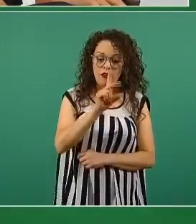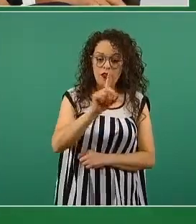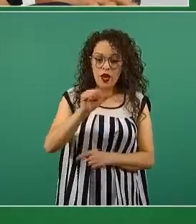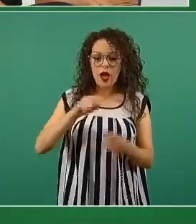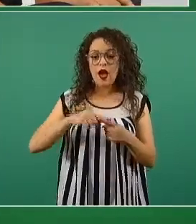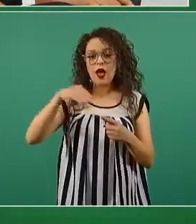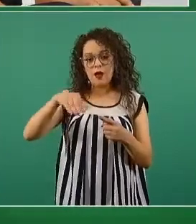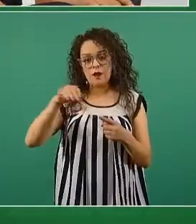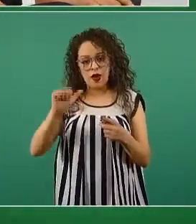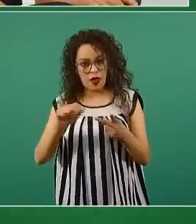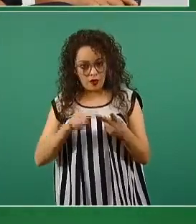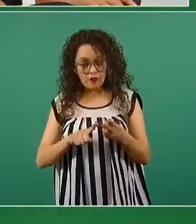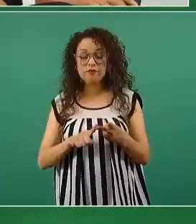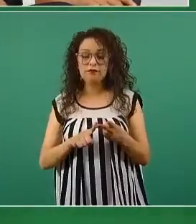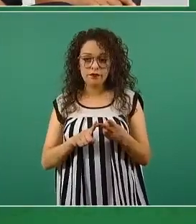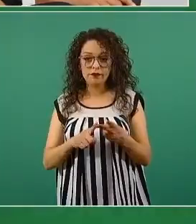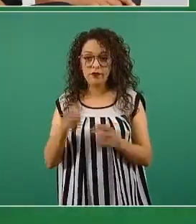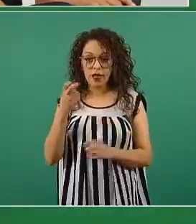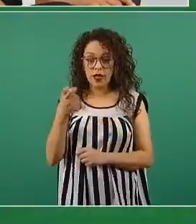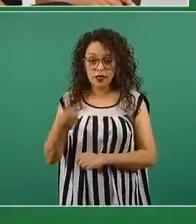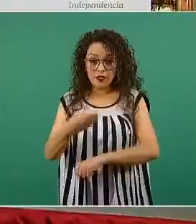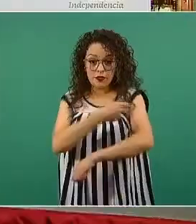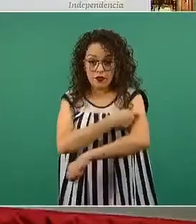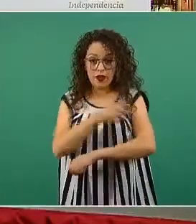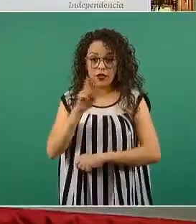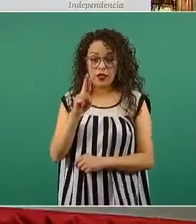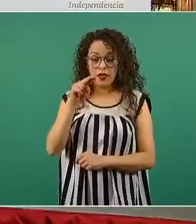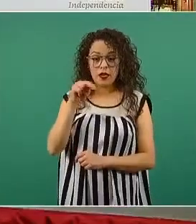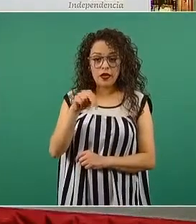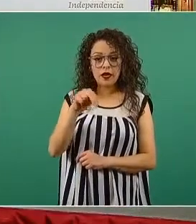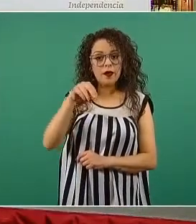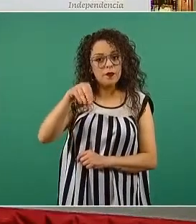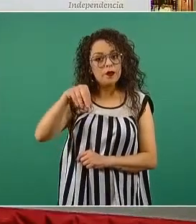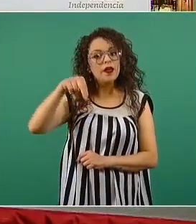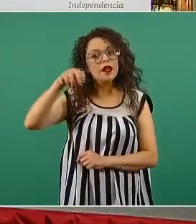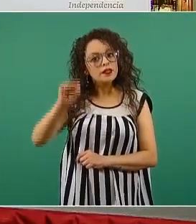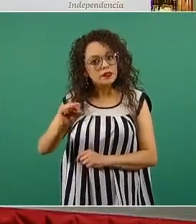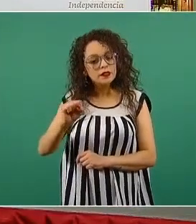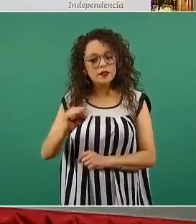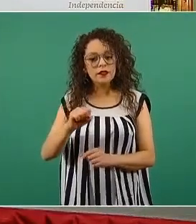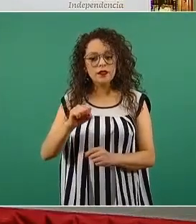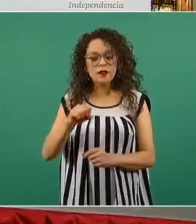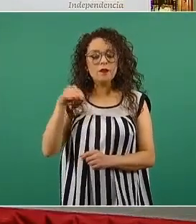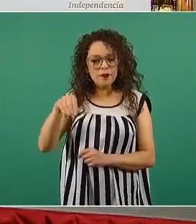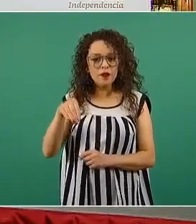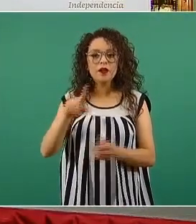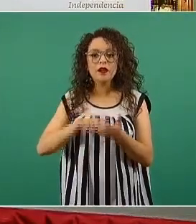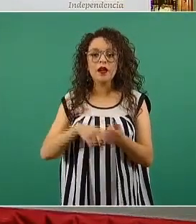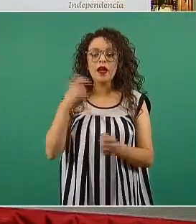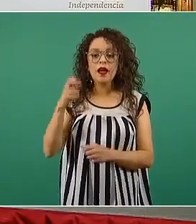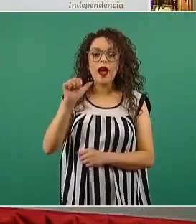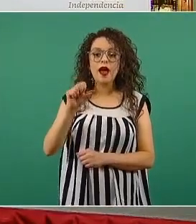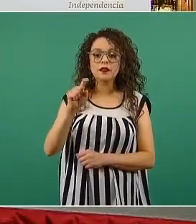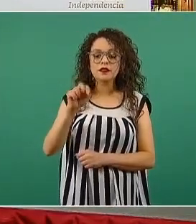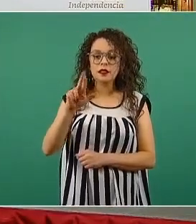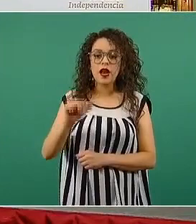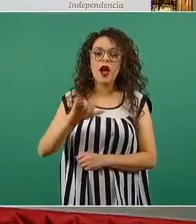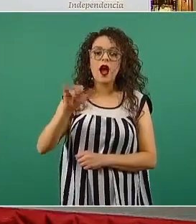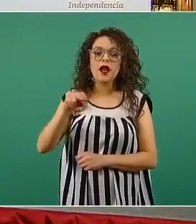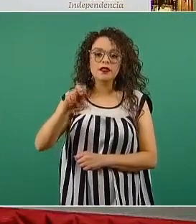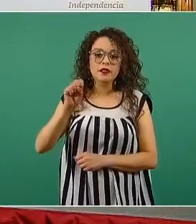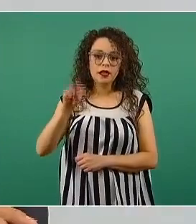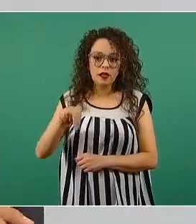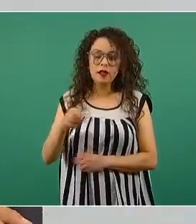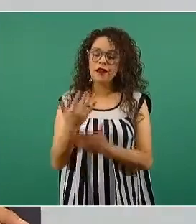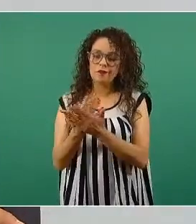EMEA, esas vacunas de RNA mensajero. Las otras, como la de Astra y la de Janssen, todavía les falta un poquito más para